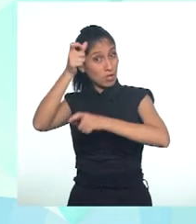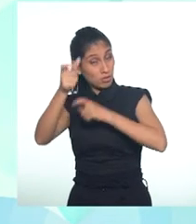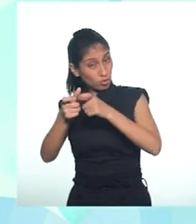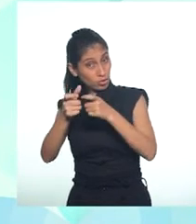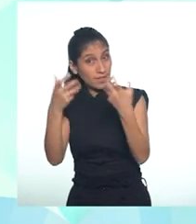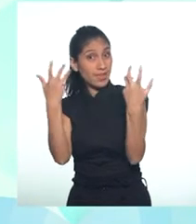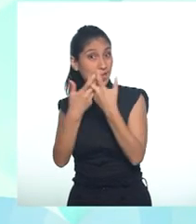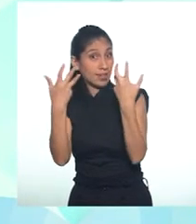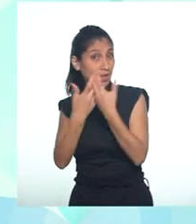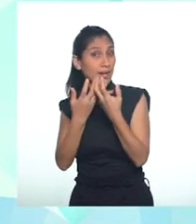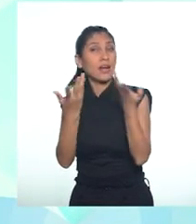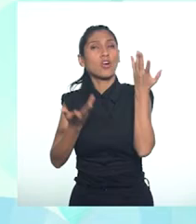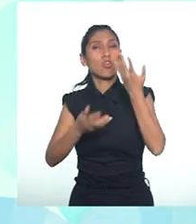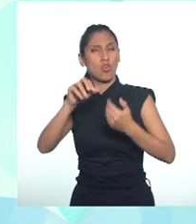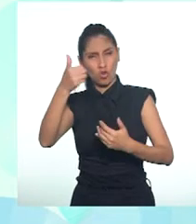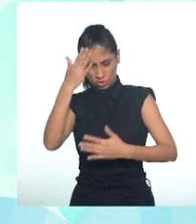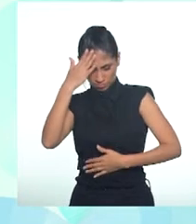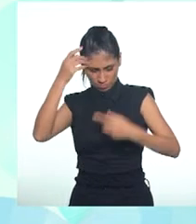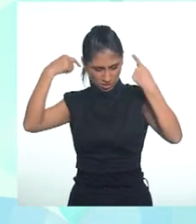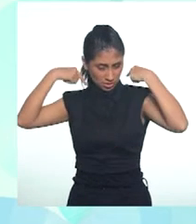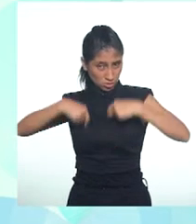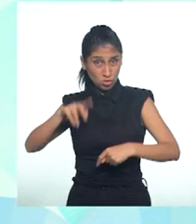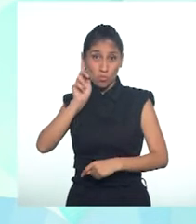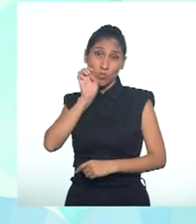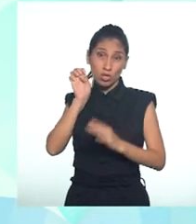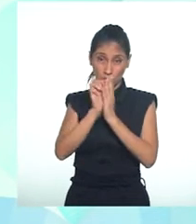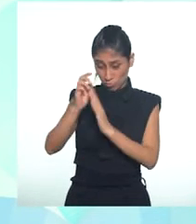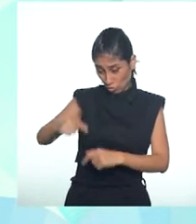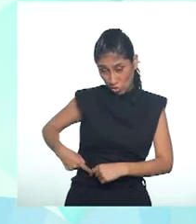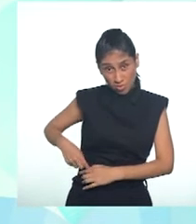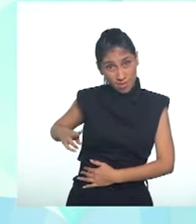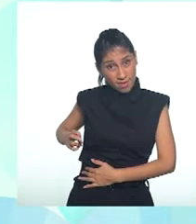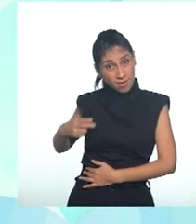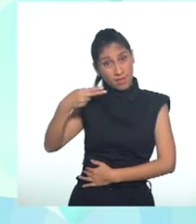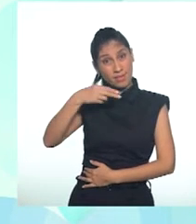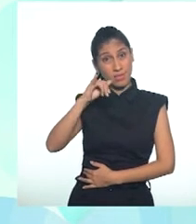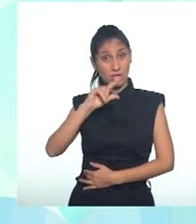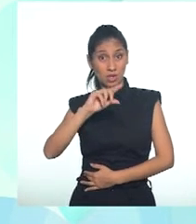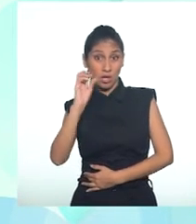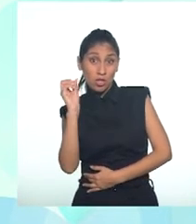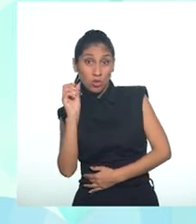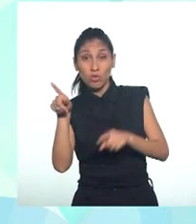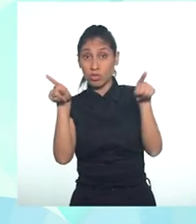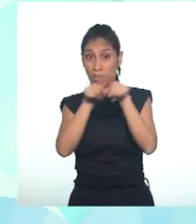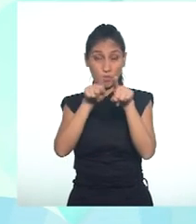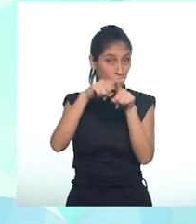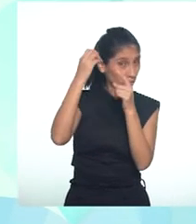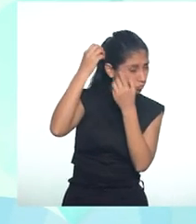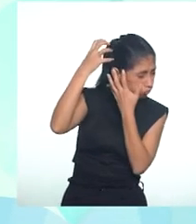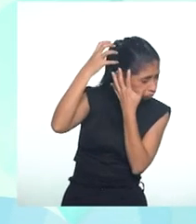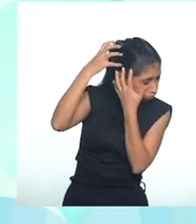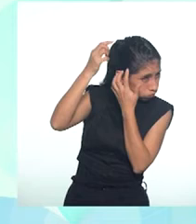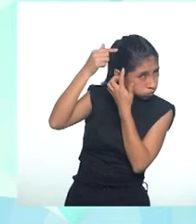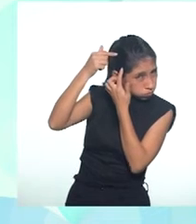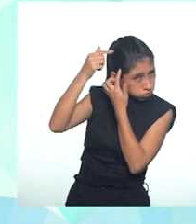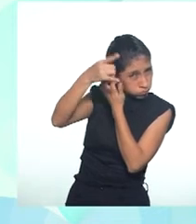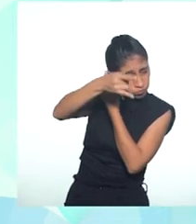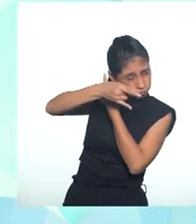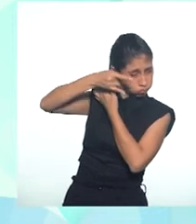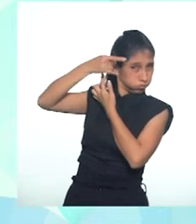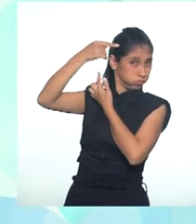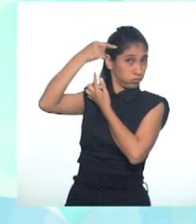órganos, como ganglios linfáticos, hígado, riñón o cerebro, hasta en ocasiones sin que